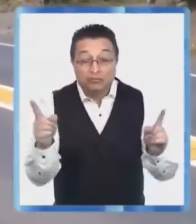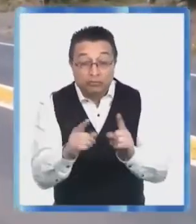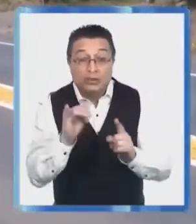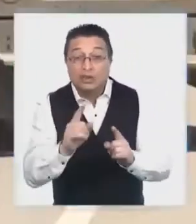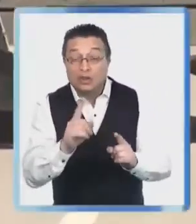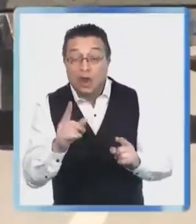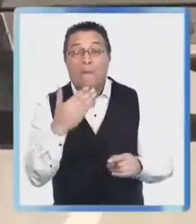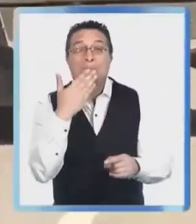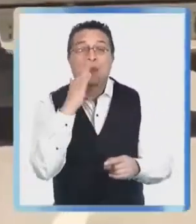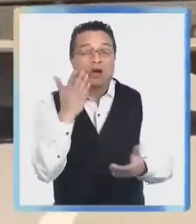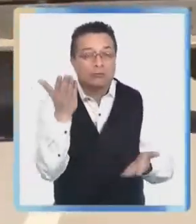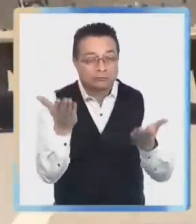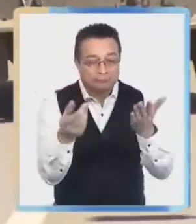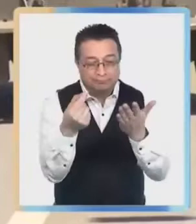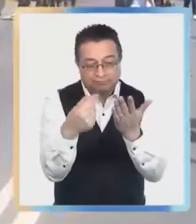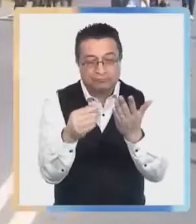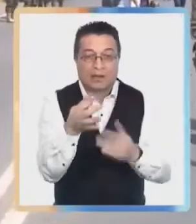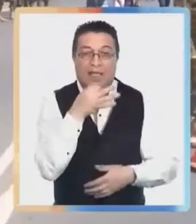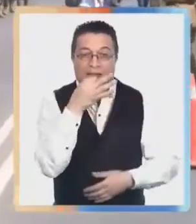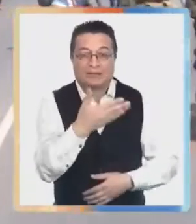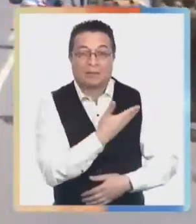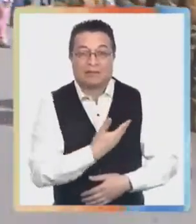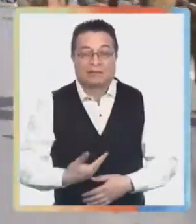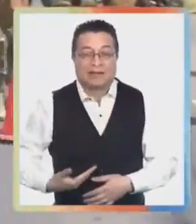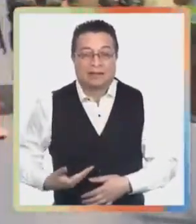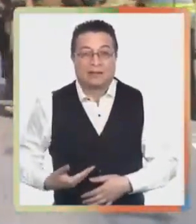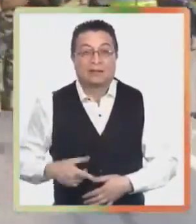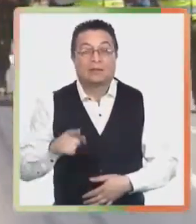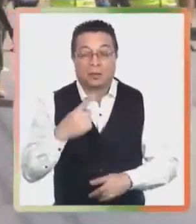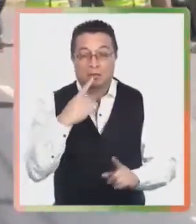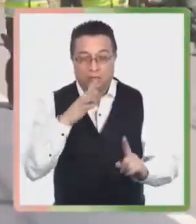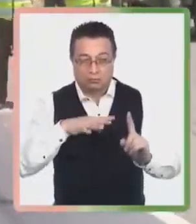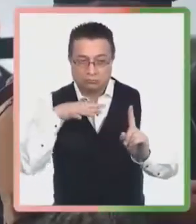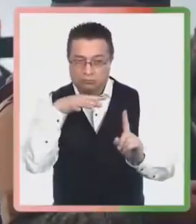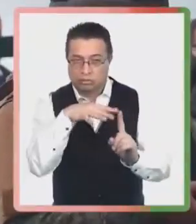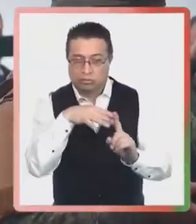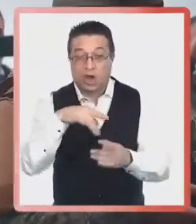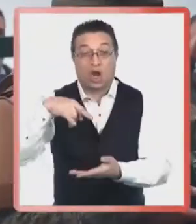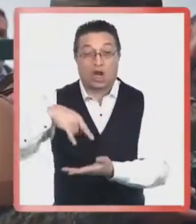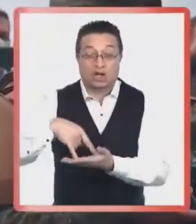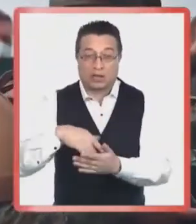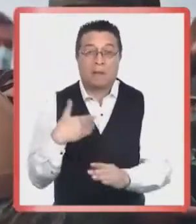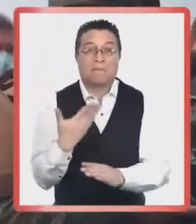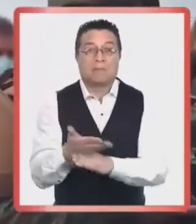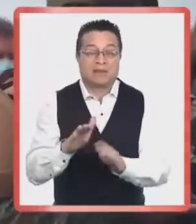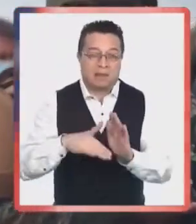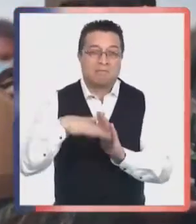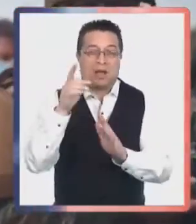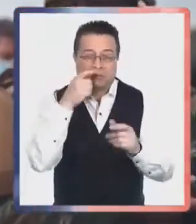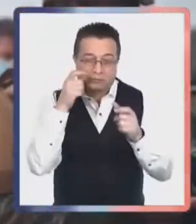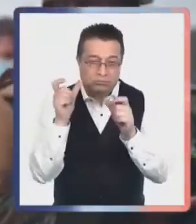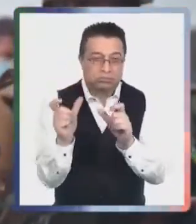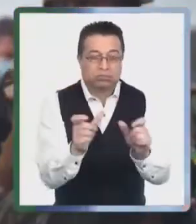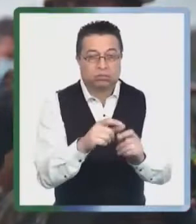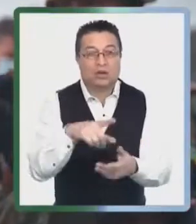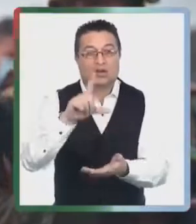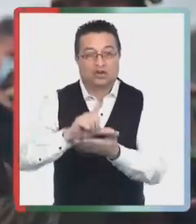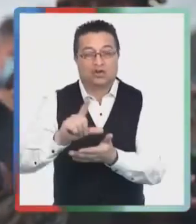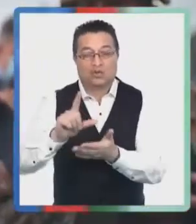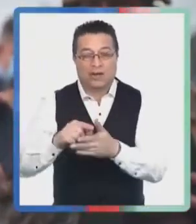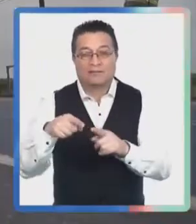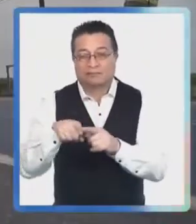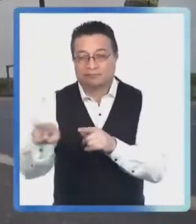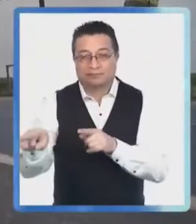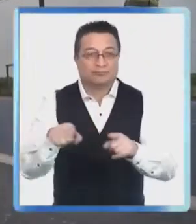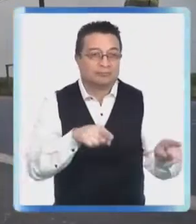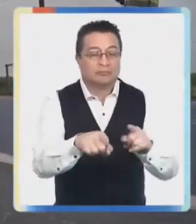mide por los mejores resultados, dijo el mandatario, mientras las voces críticas en el Congreso piden más vigilancia en las zonas